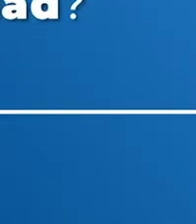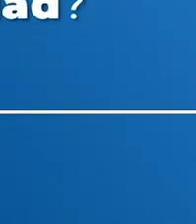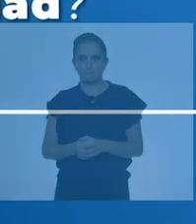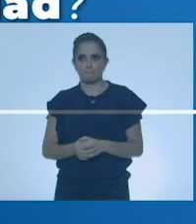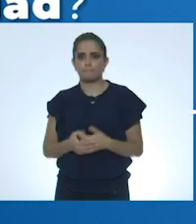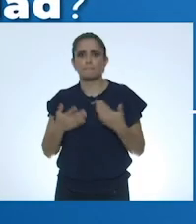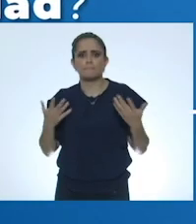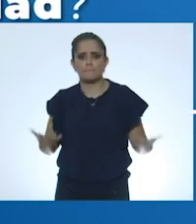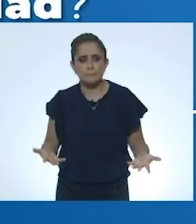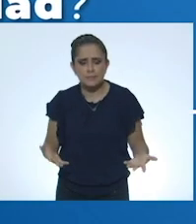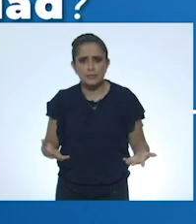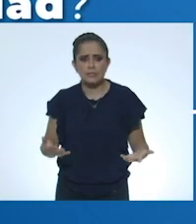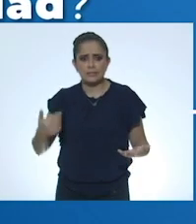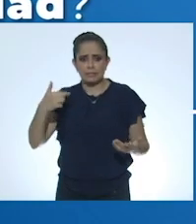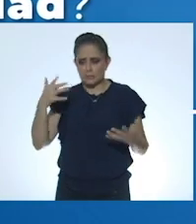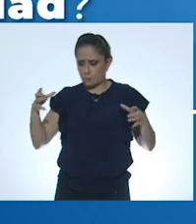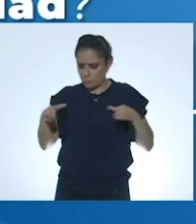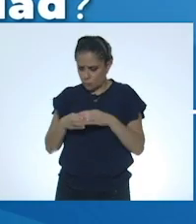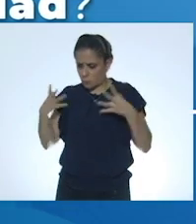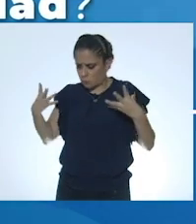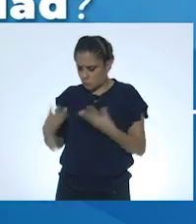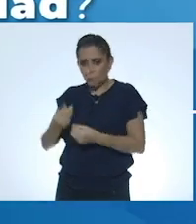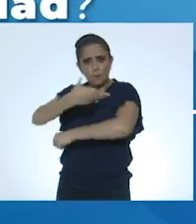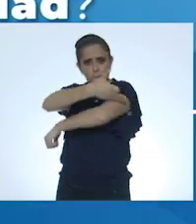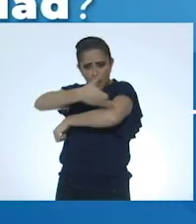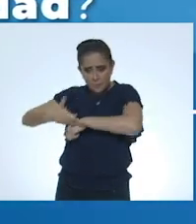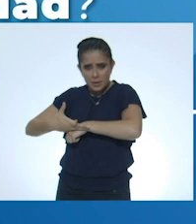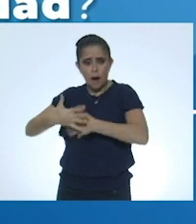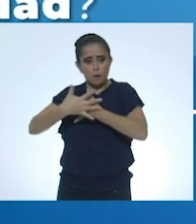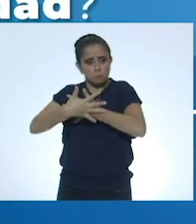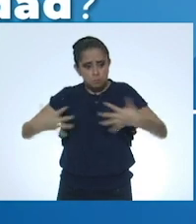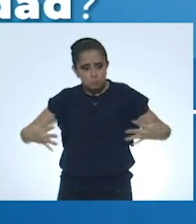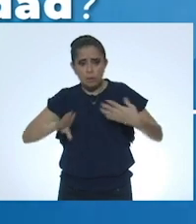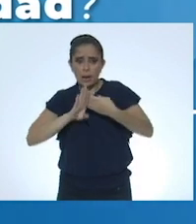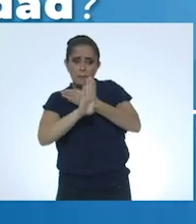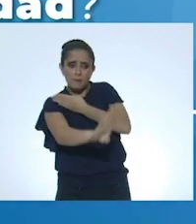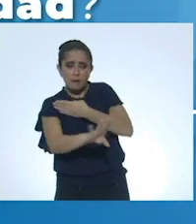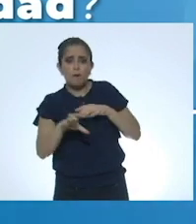¿Qué podrían hacer en familia para eliminar la obesidad?